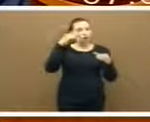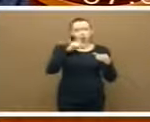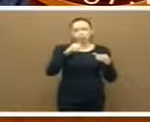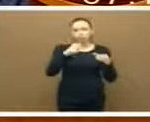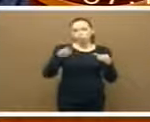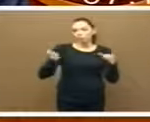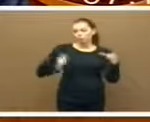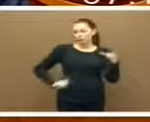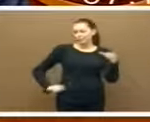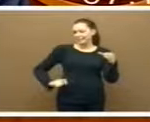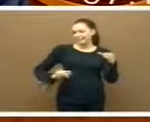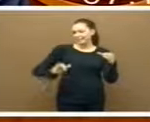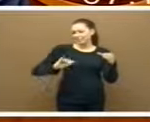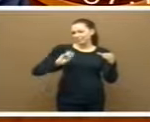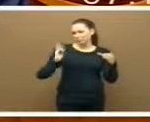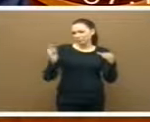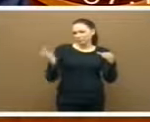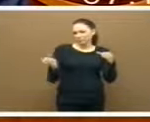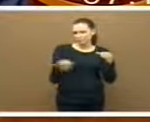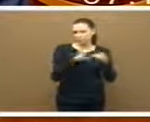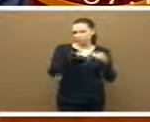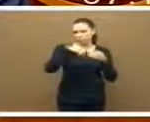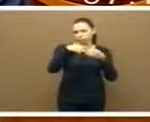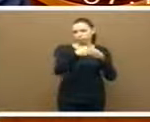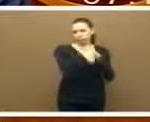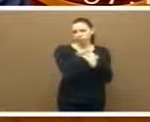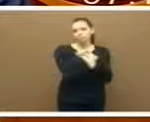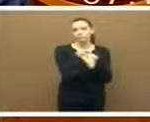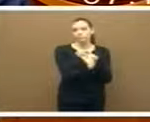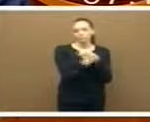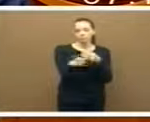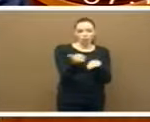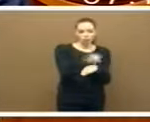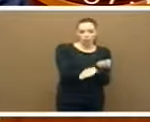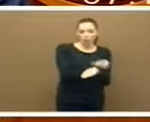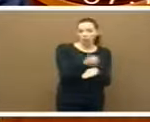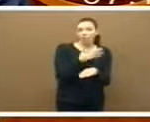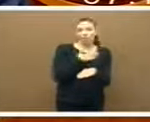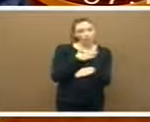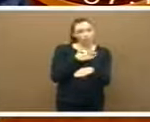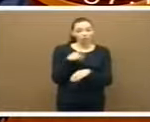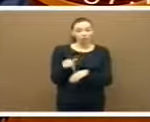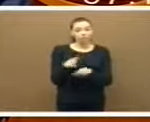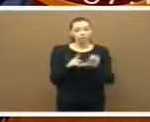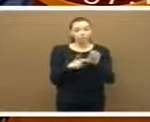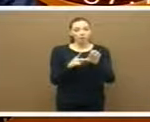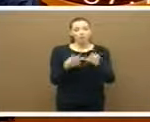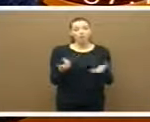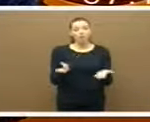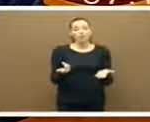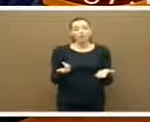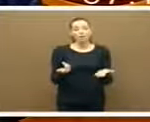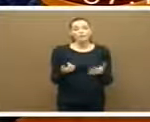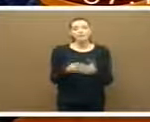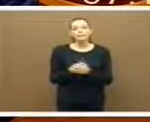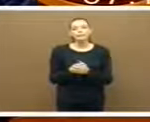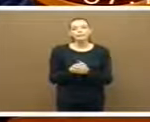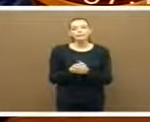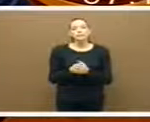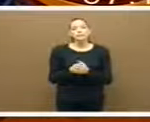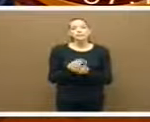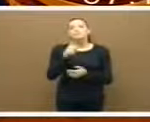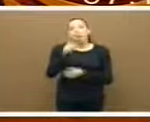profesionales, gran parte de ellos residentes y ciudadanos de nuestra comunidad, extremeños. Hay un número importante